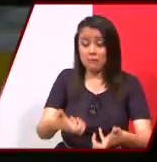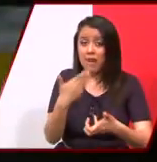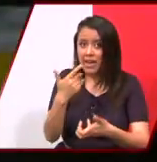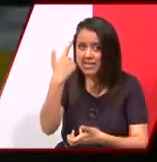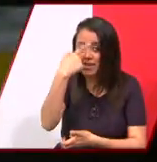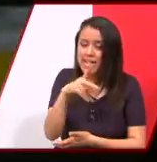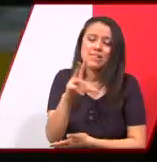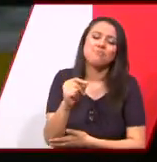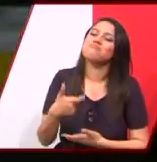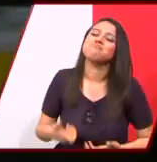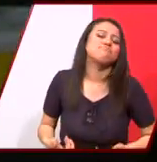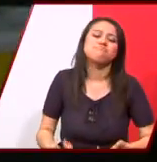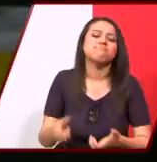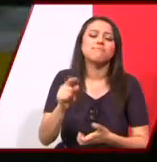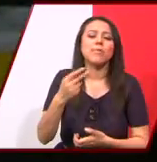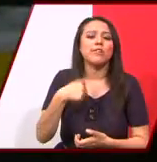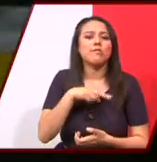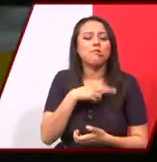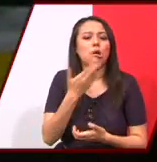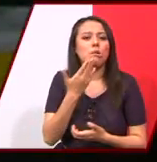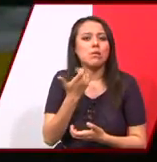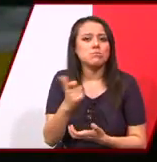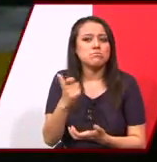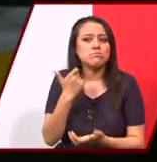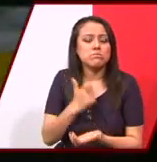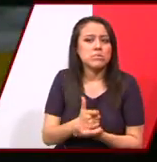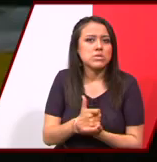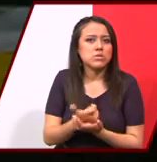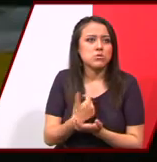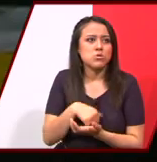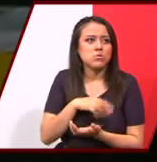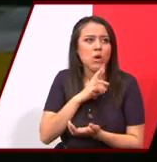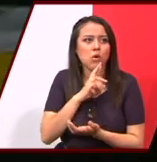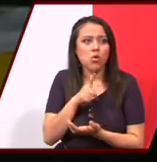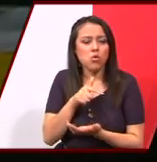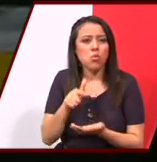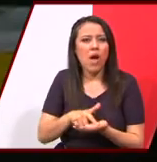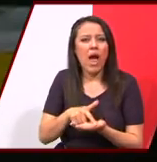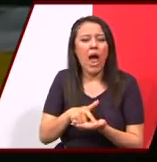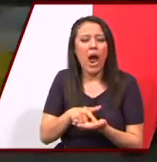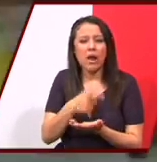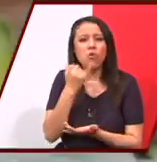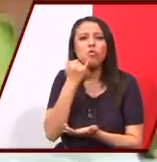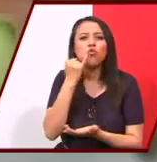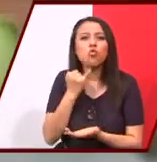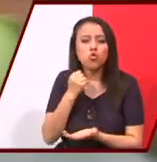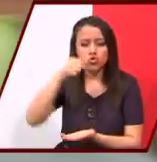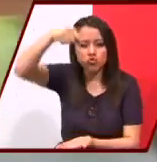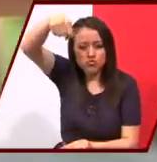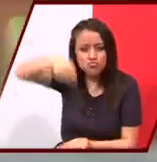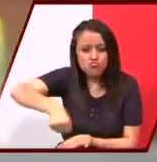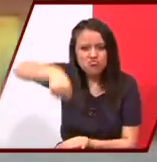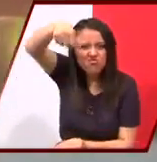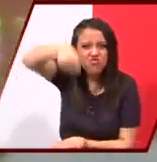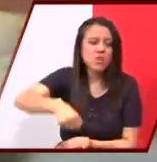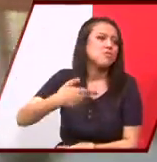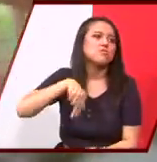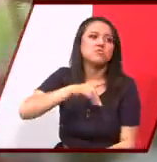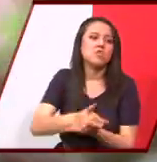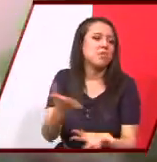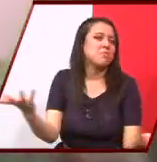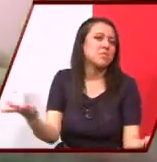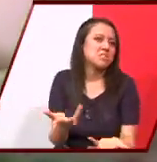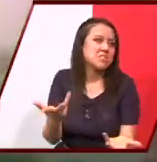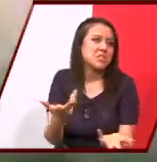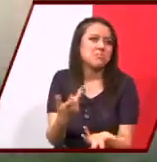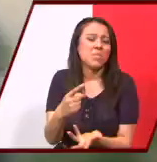Nosotros, al no tener fuente de ingresos, decidimos poner un puesto de jugos, que es con lo que nosotros sobrevivimos actualmente. Esto